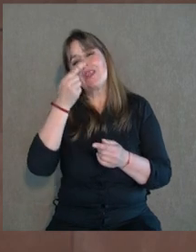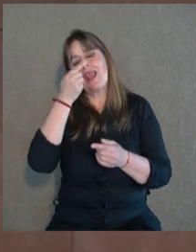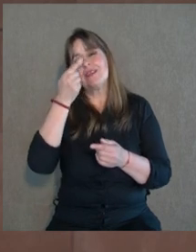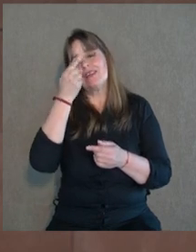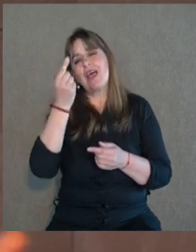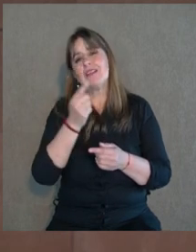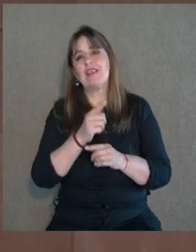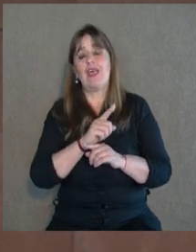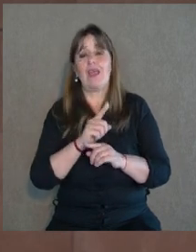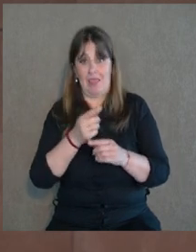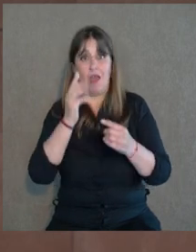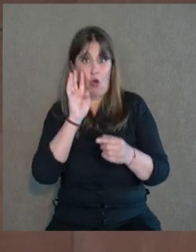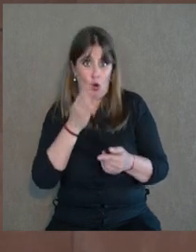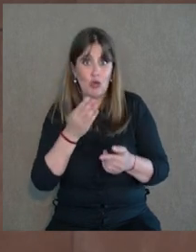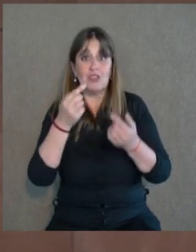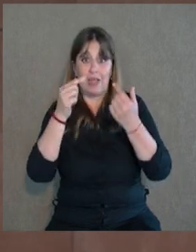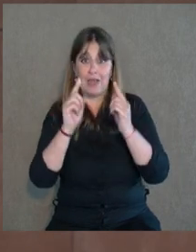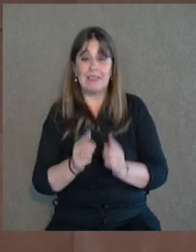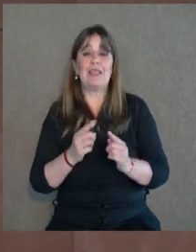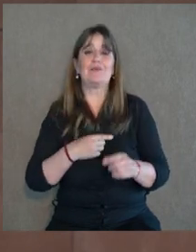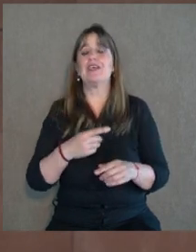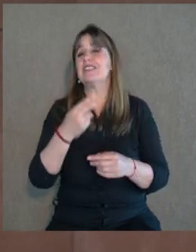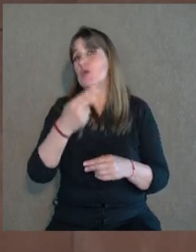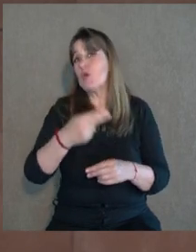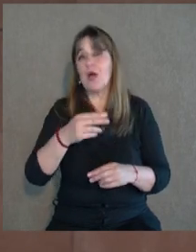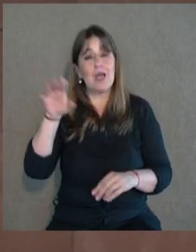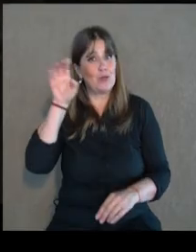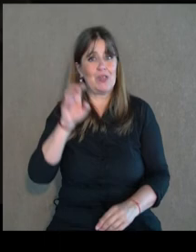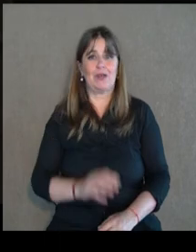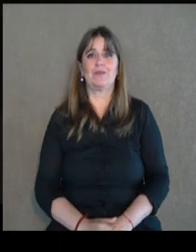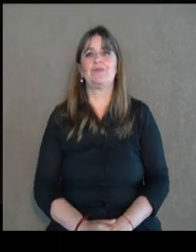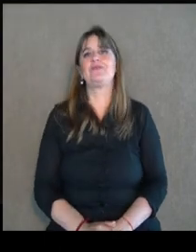de de no de conocer si algo si nunca lo escucharon